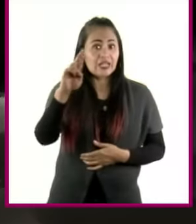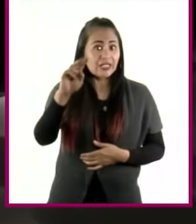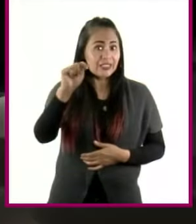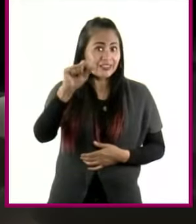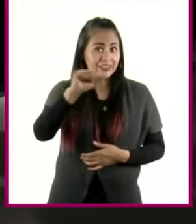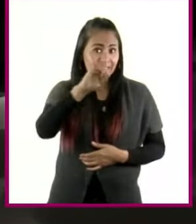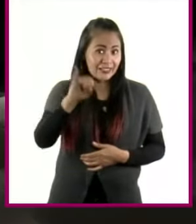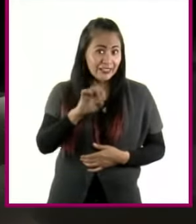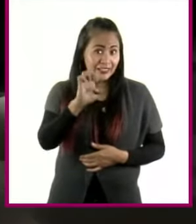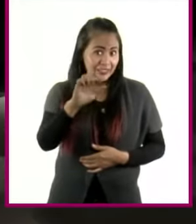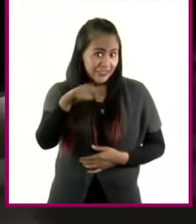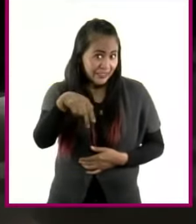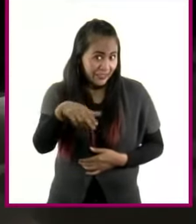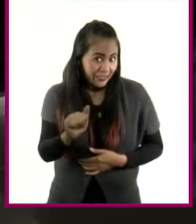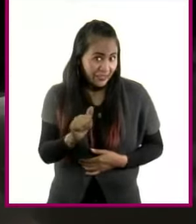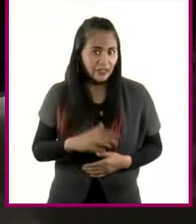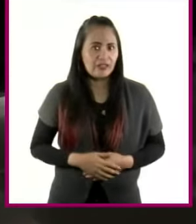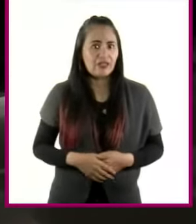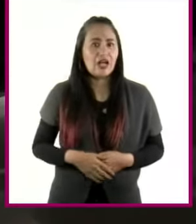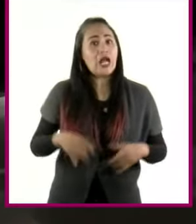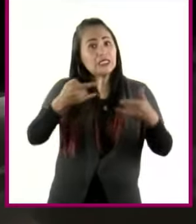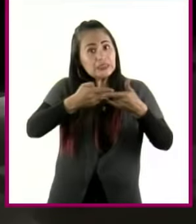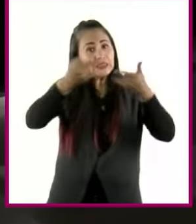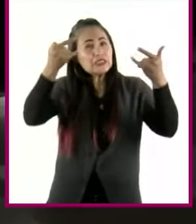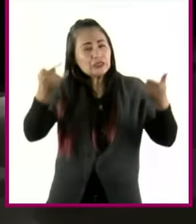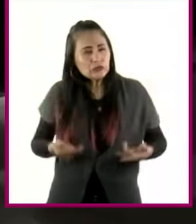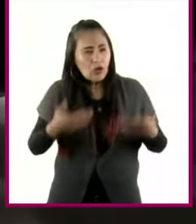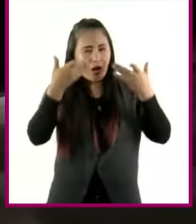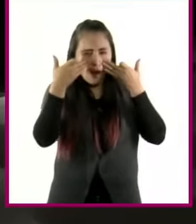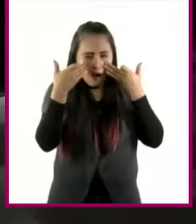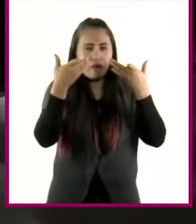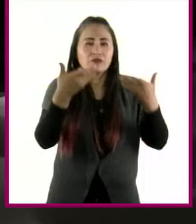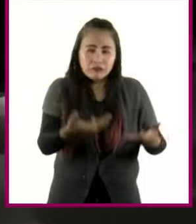pam, pam, aquella historia vivió.